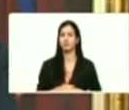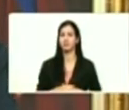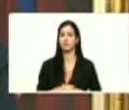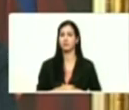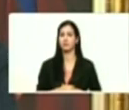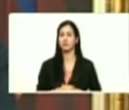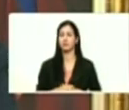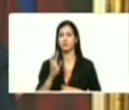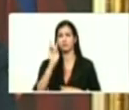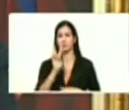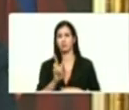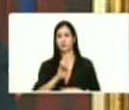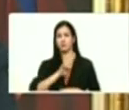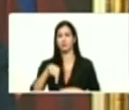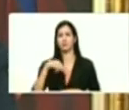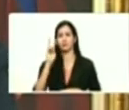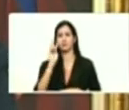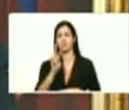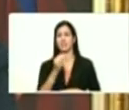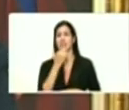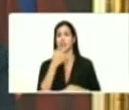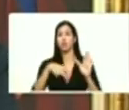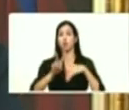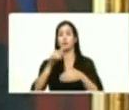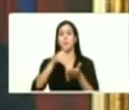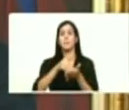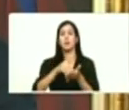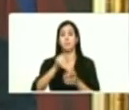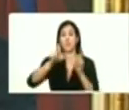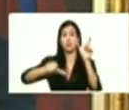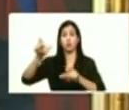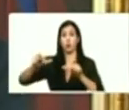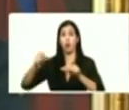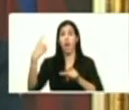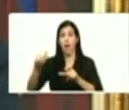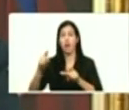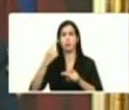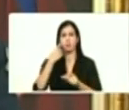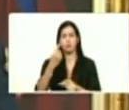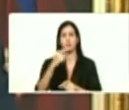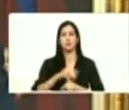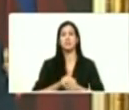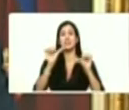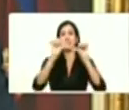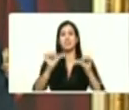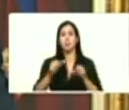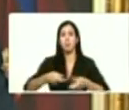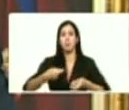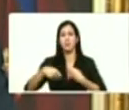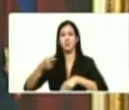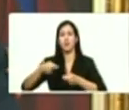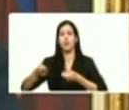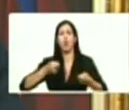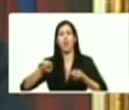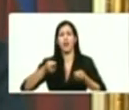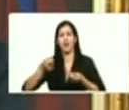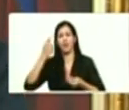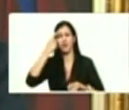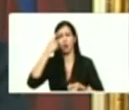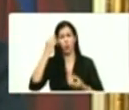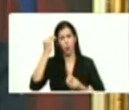estábamos viendo nosotros nosotros tenemos casi 12 mil bodegueros el sistema de bodegueros saben ustedes cómo surgió ¿verdad?